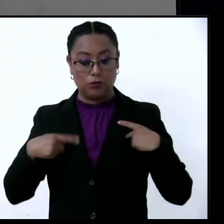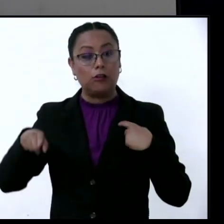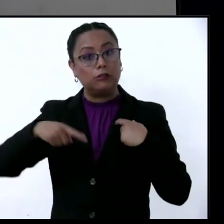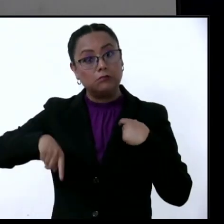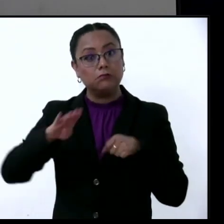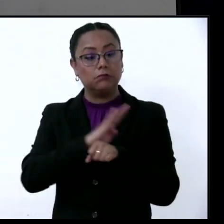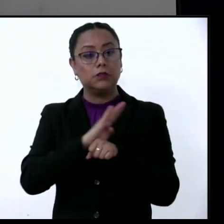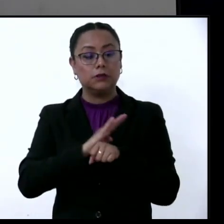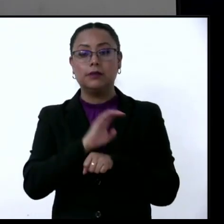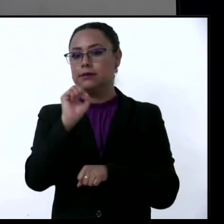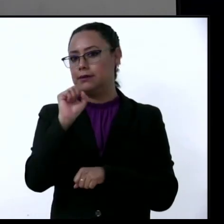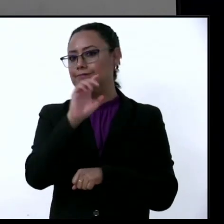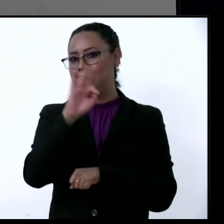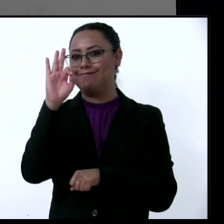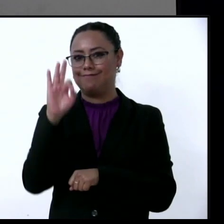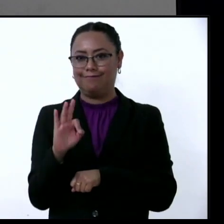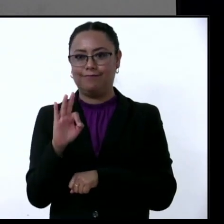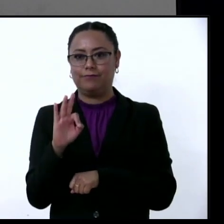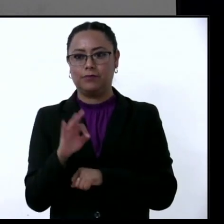beneficiarias,